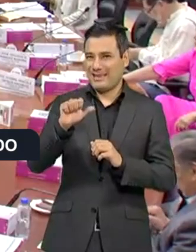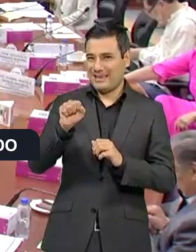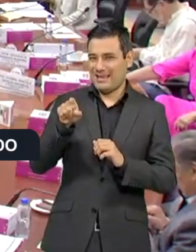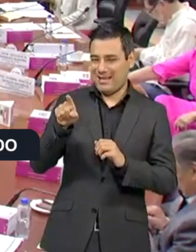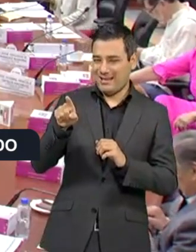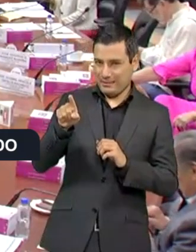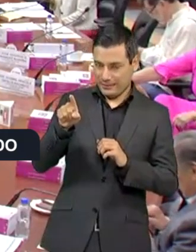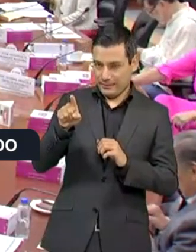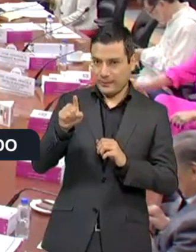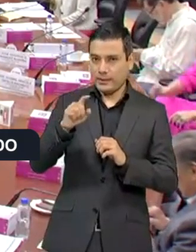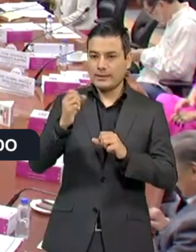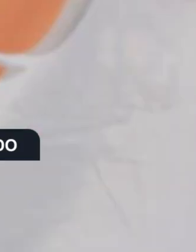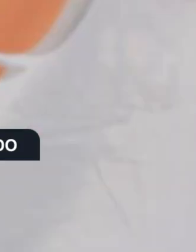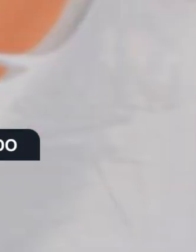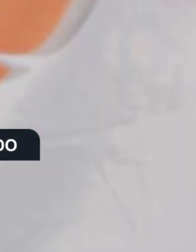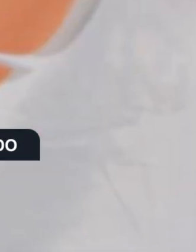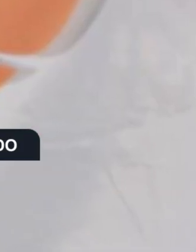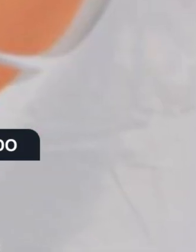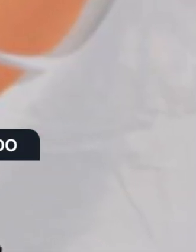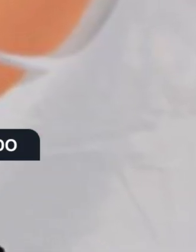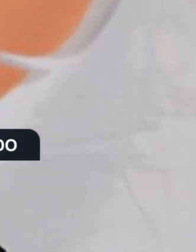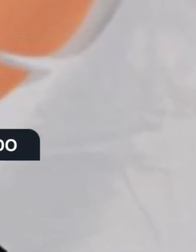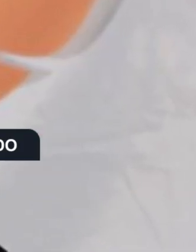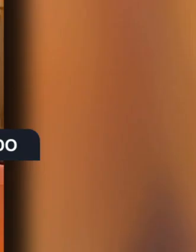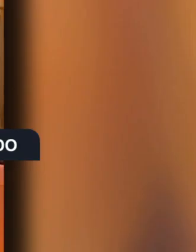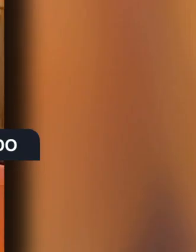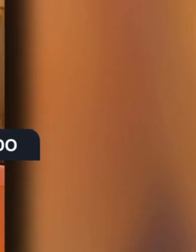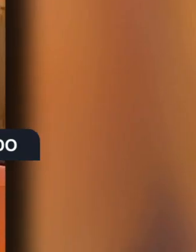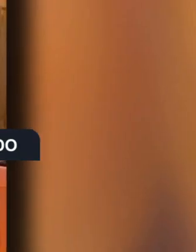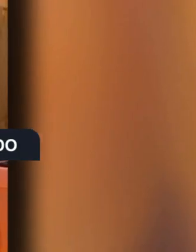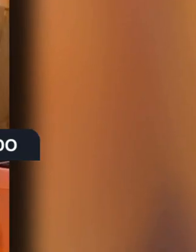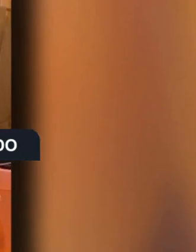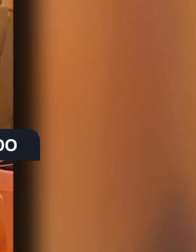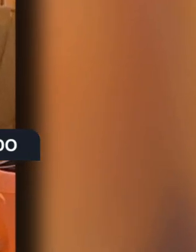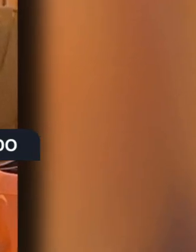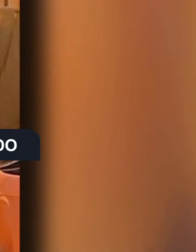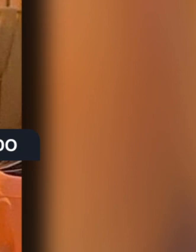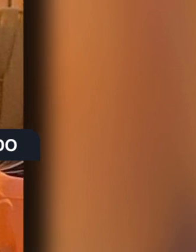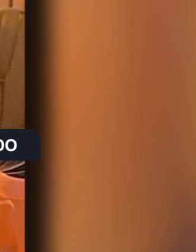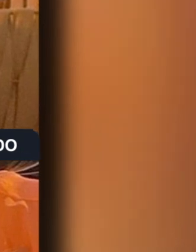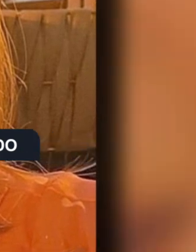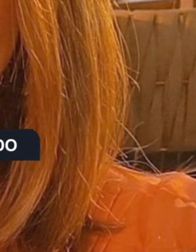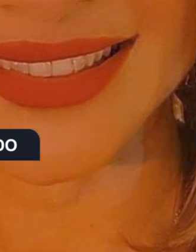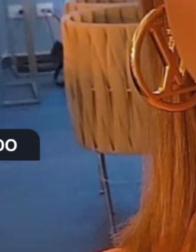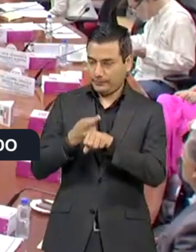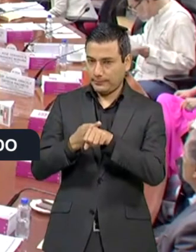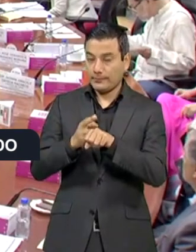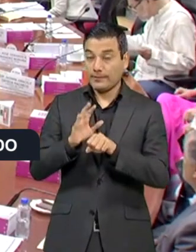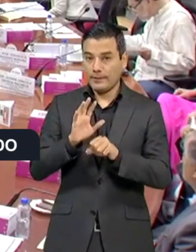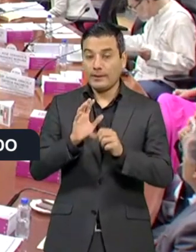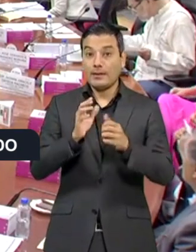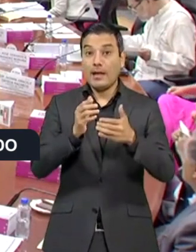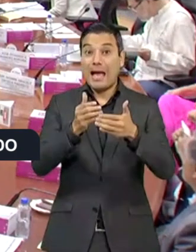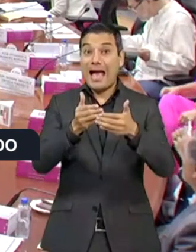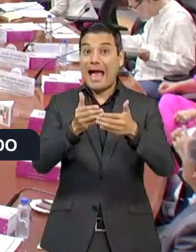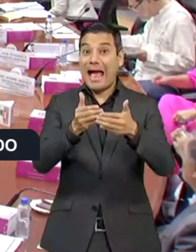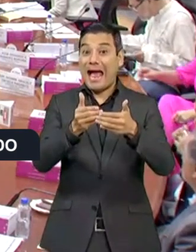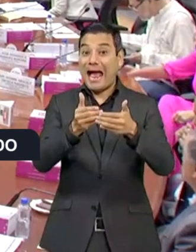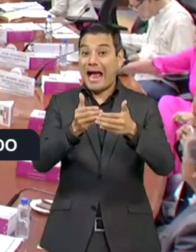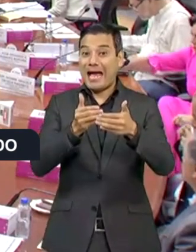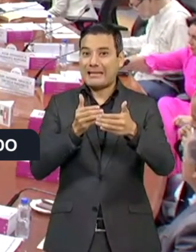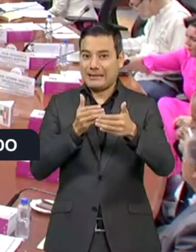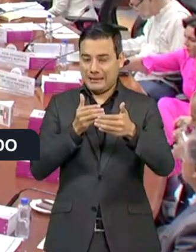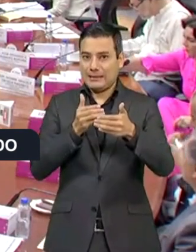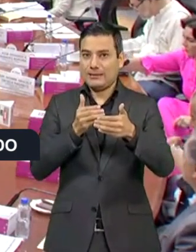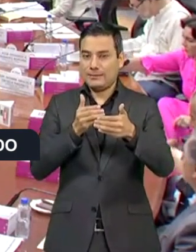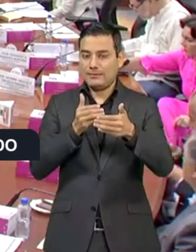candidaturas como resultado Mirsa flores en Jalisco y Dulce María Dorantes en Campeche ocuparán sus lugares el INE el pasado